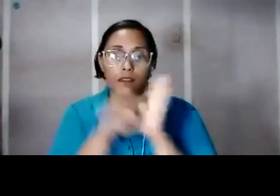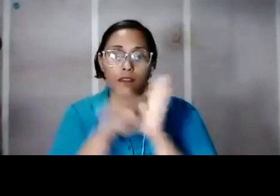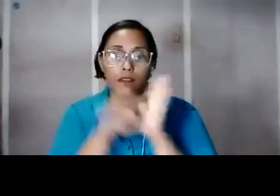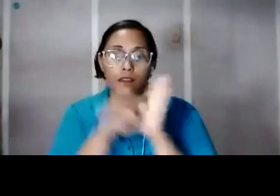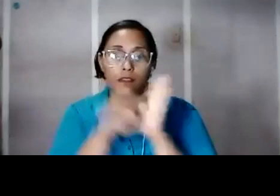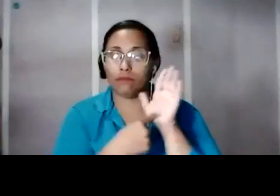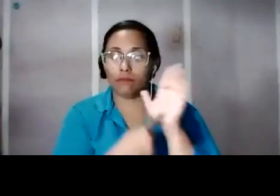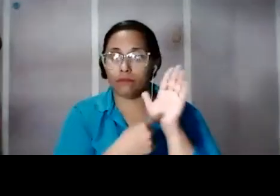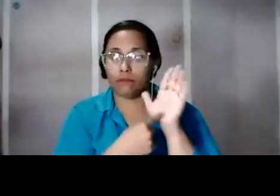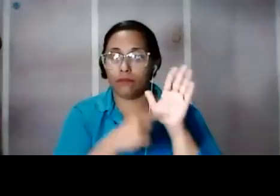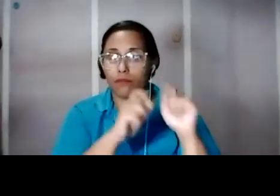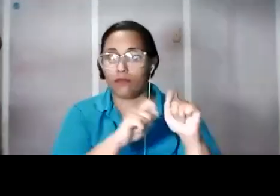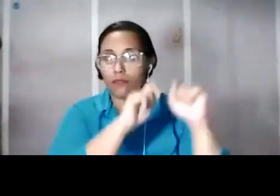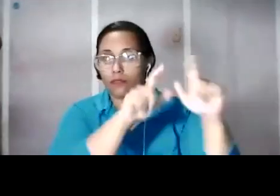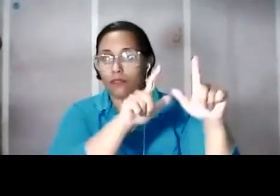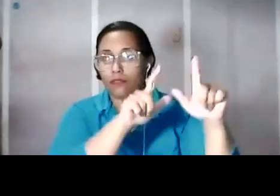presenté